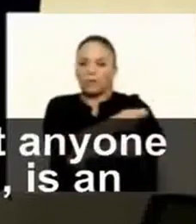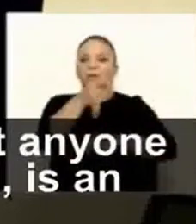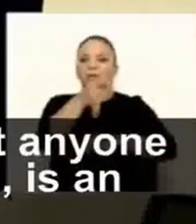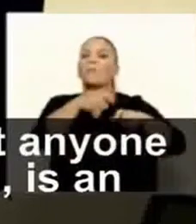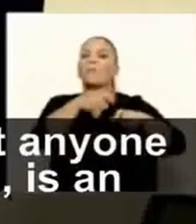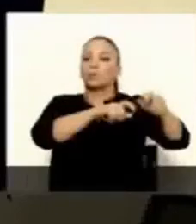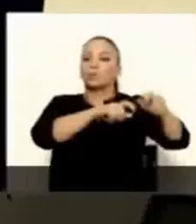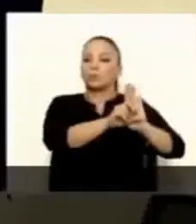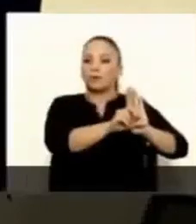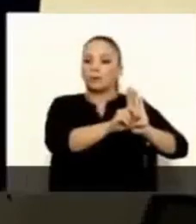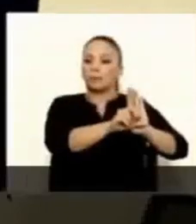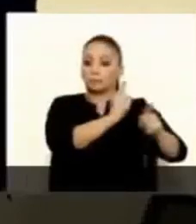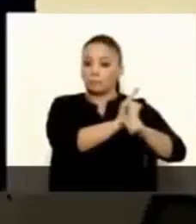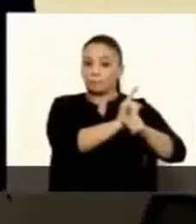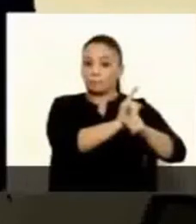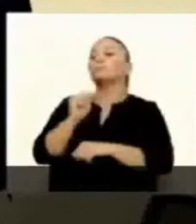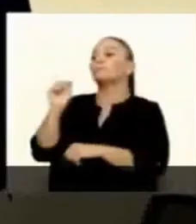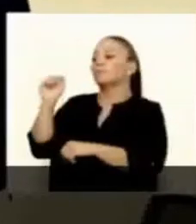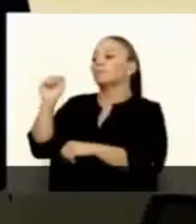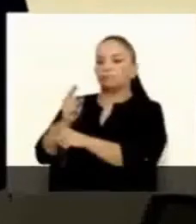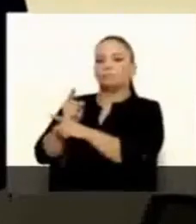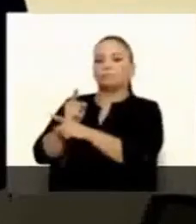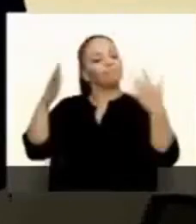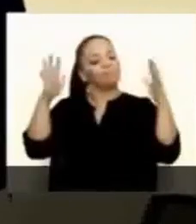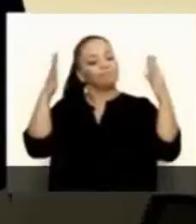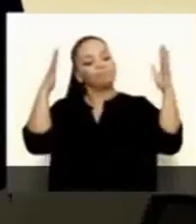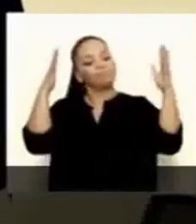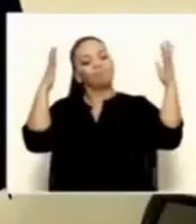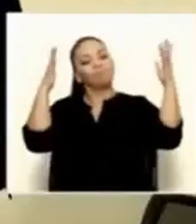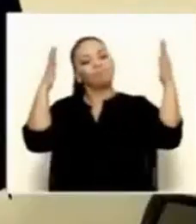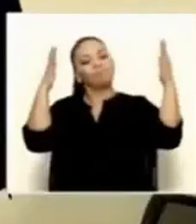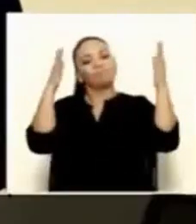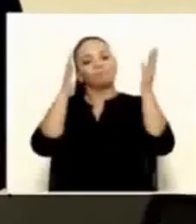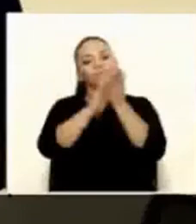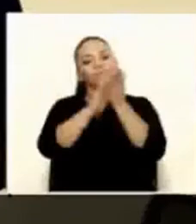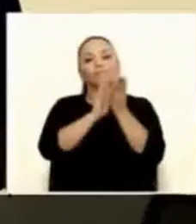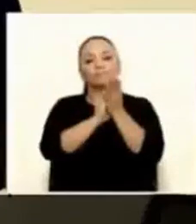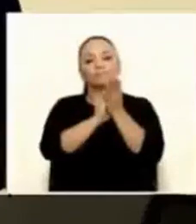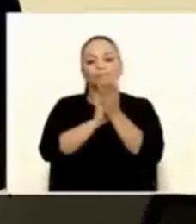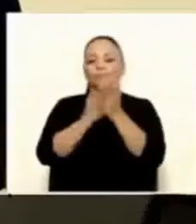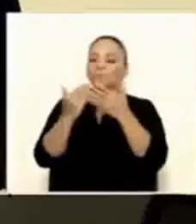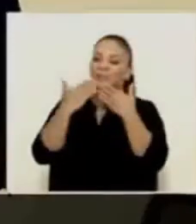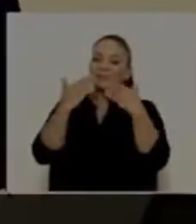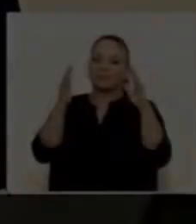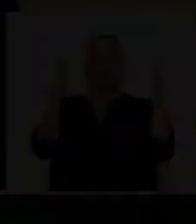una violación de la ley. Así es. ¿Correcto? Bueno. Muchas gracias.